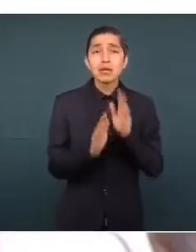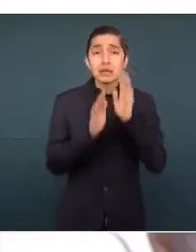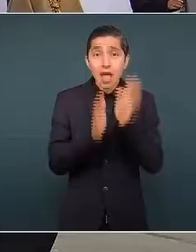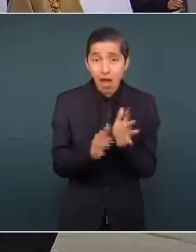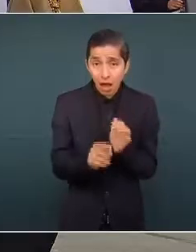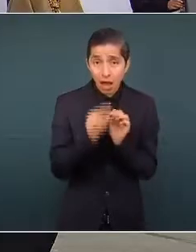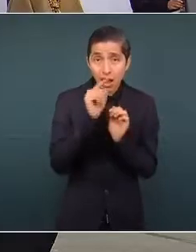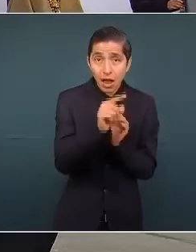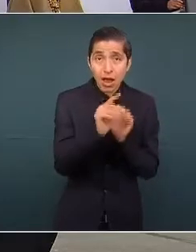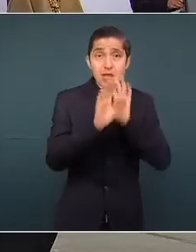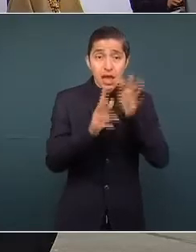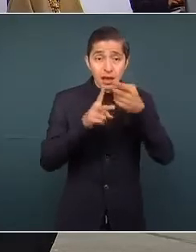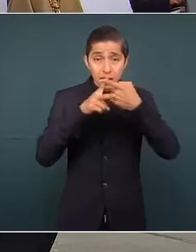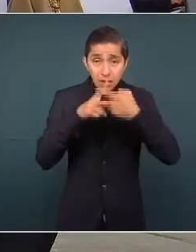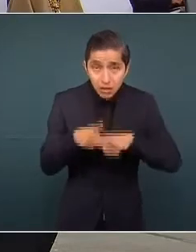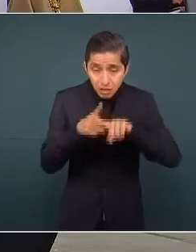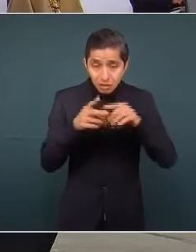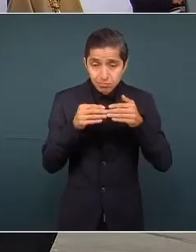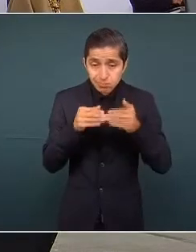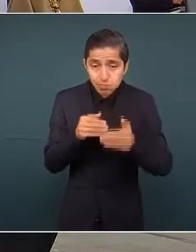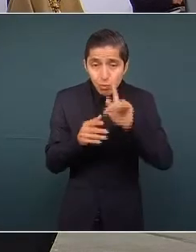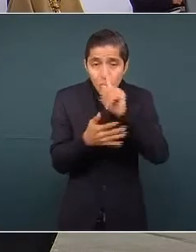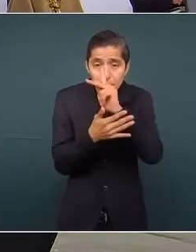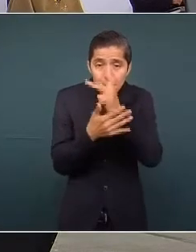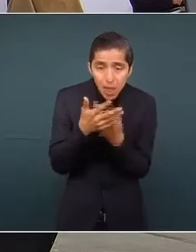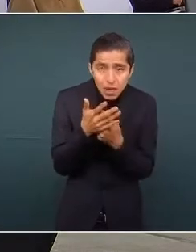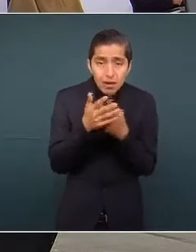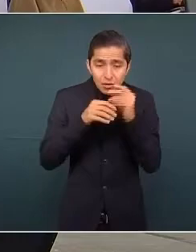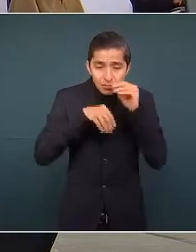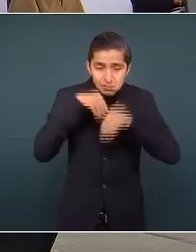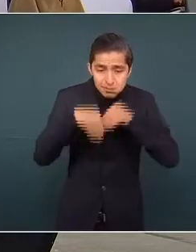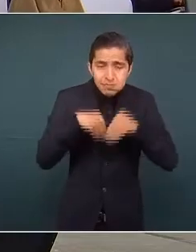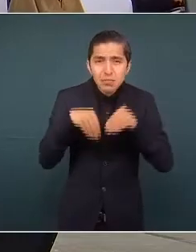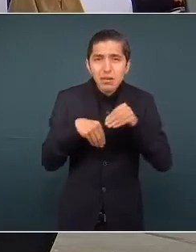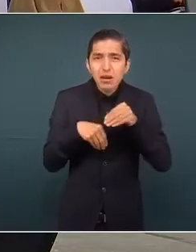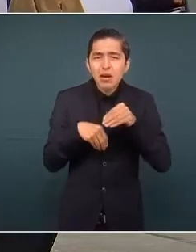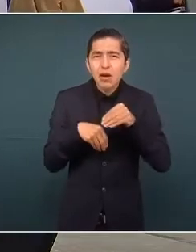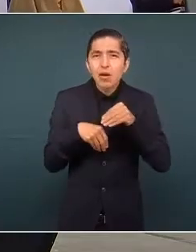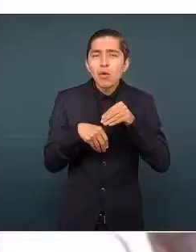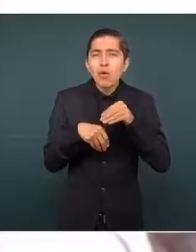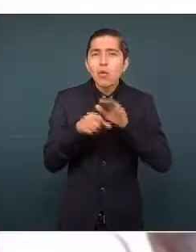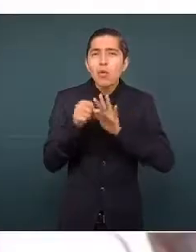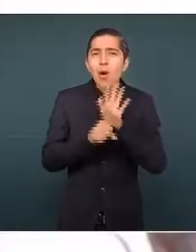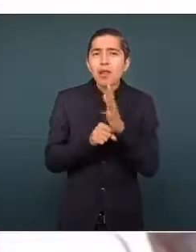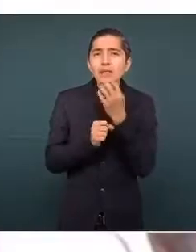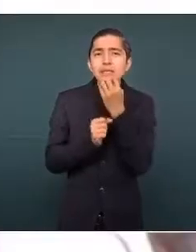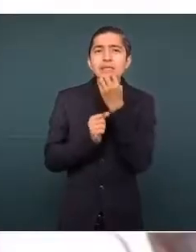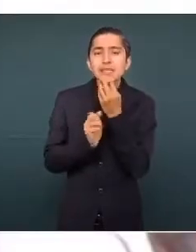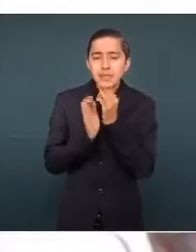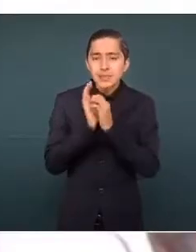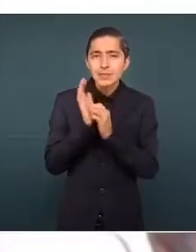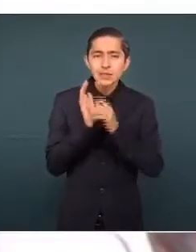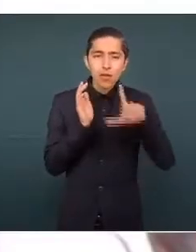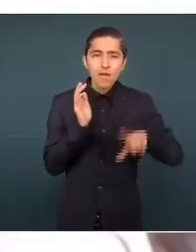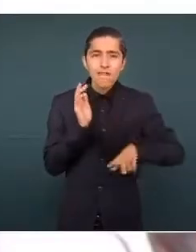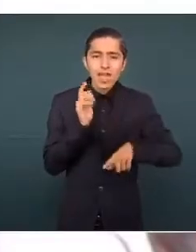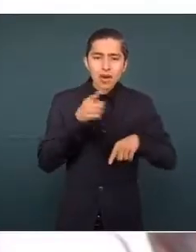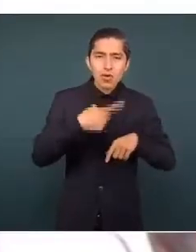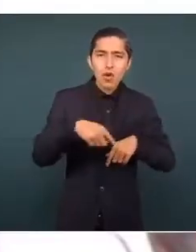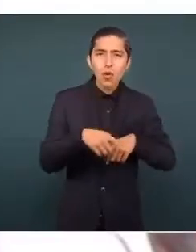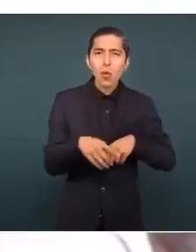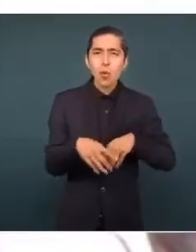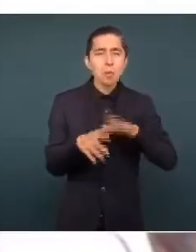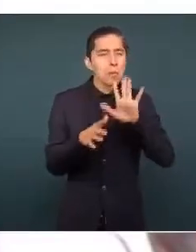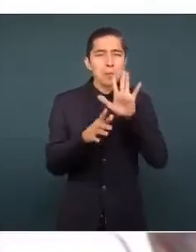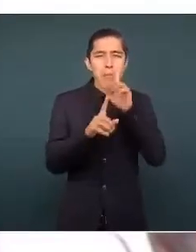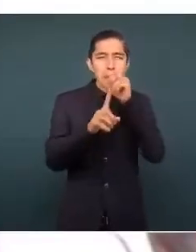inició algún plan o pretende iniciar algún plan también respecto a la austeridad en su gobierno? Es decir,